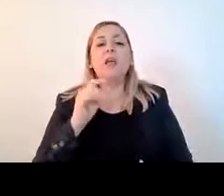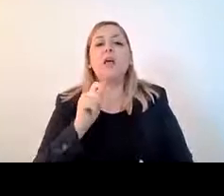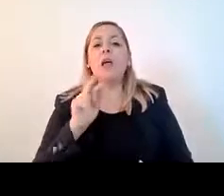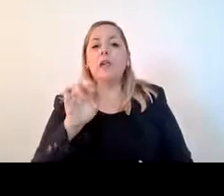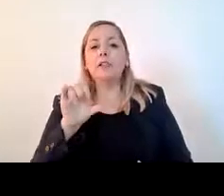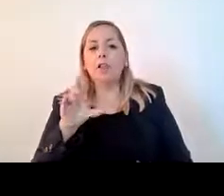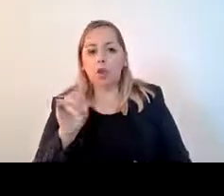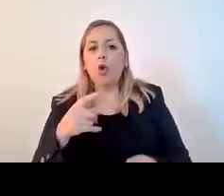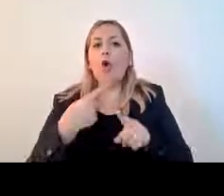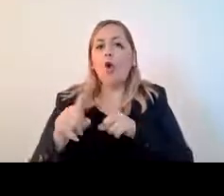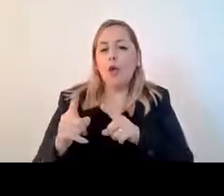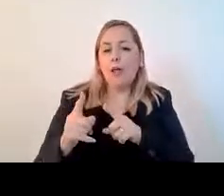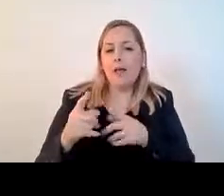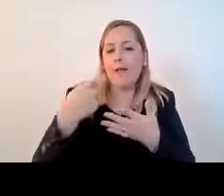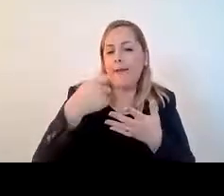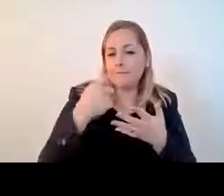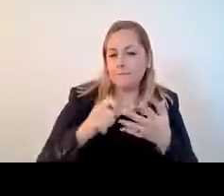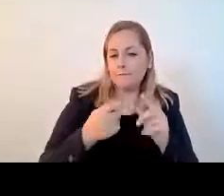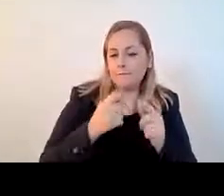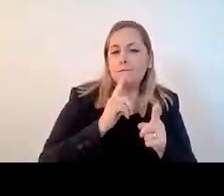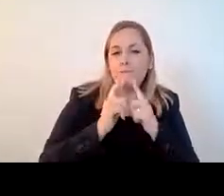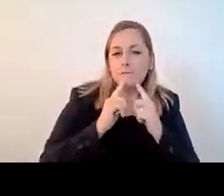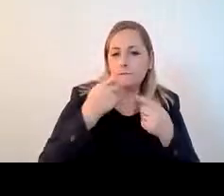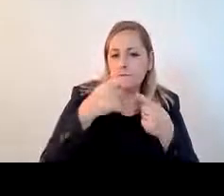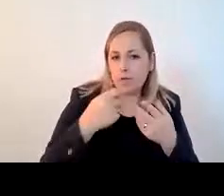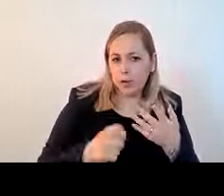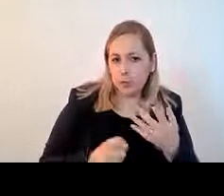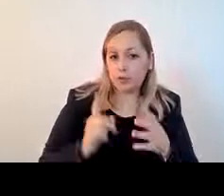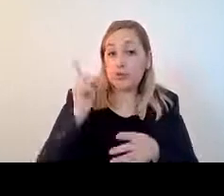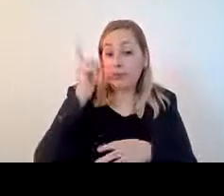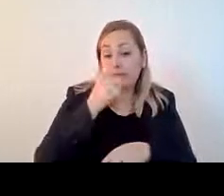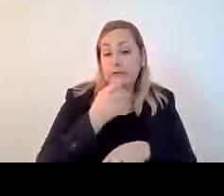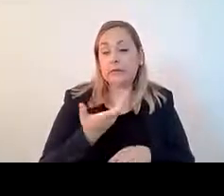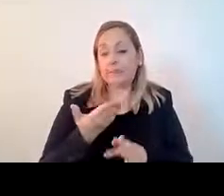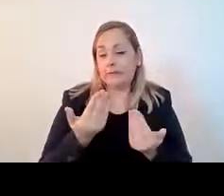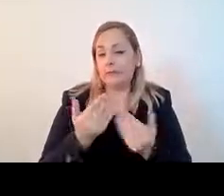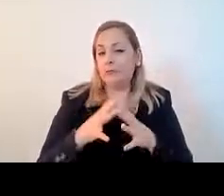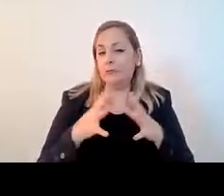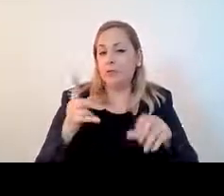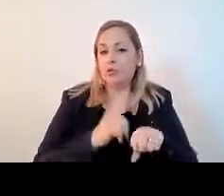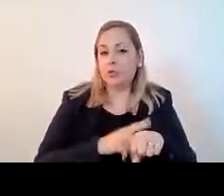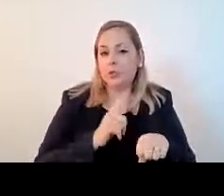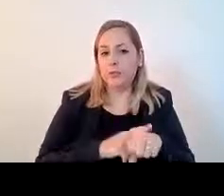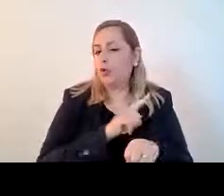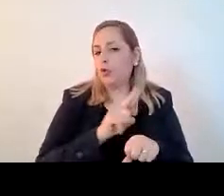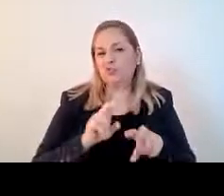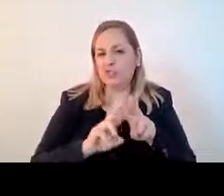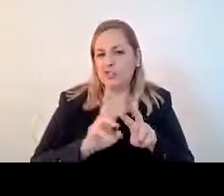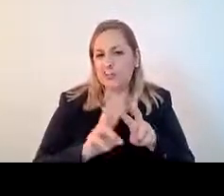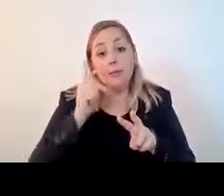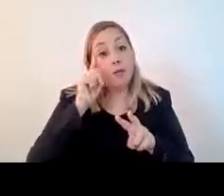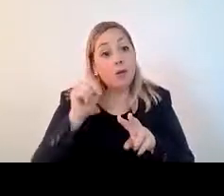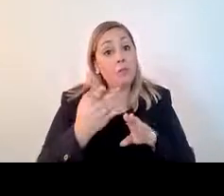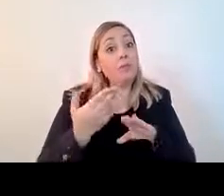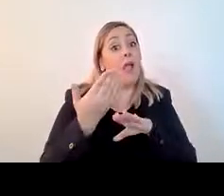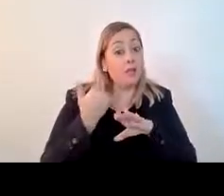evaluaciones me refiero a las que son más complejas y demandan mucho tiempo, así que en general no se realizan, pero las primeras